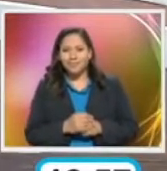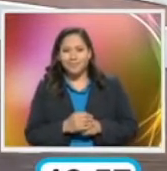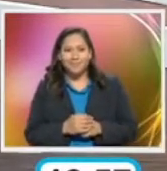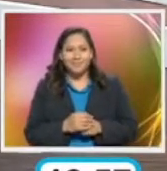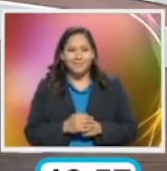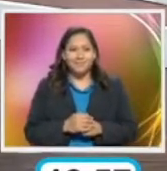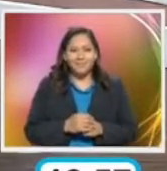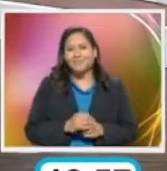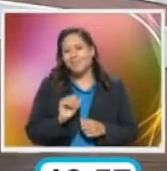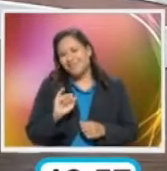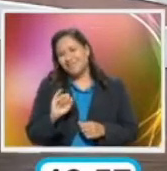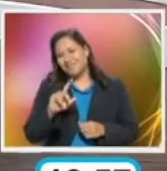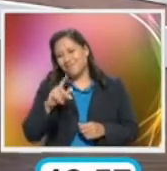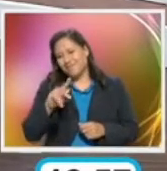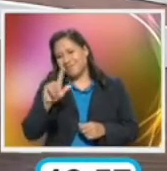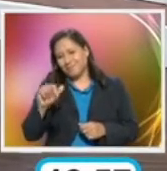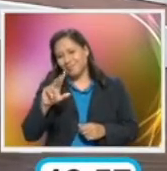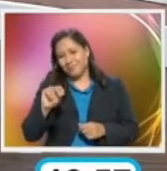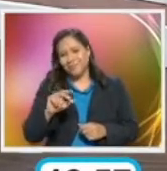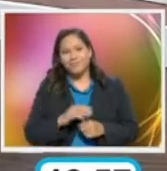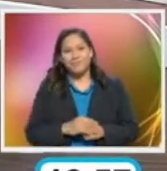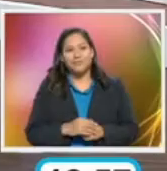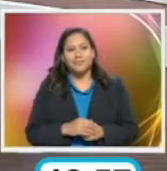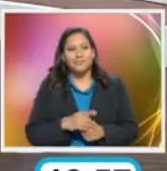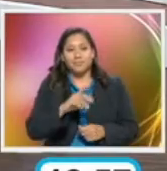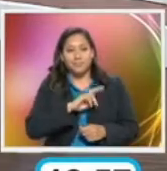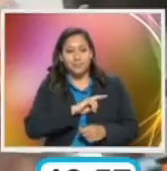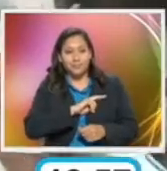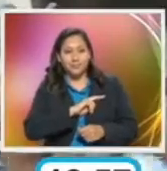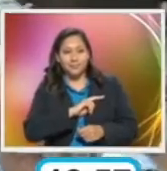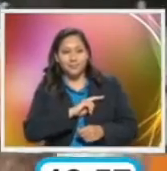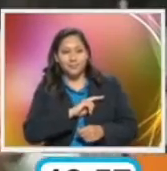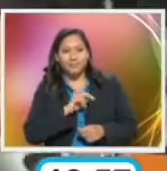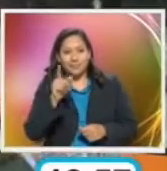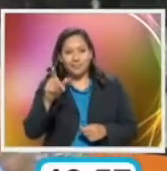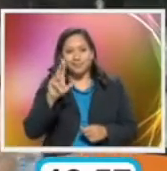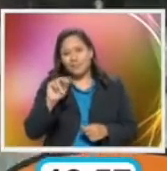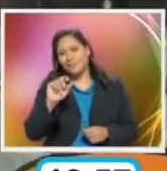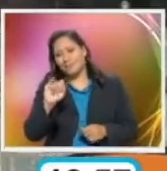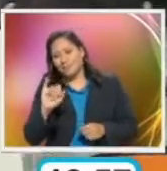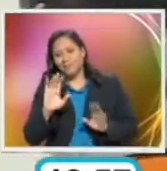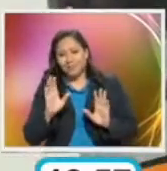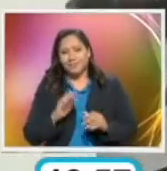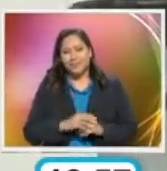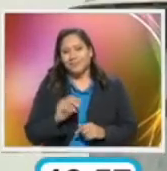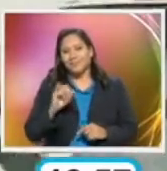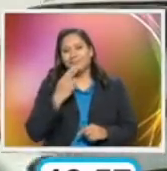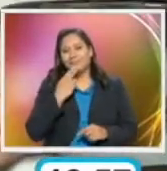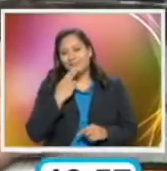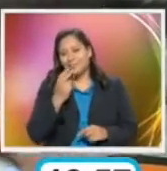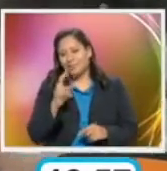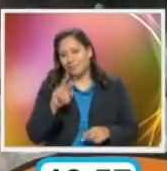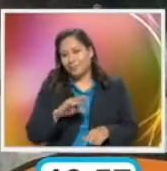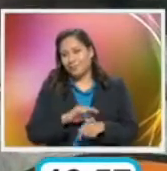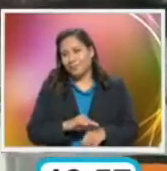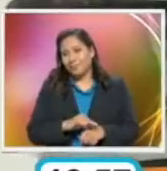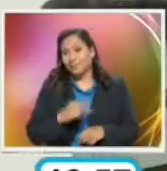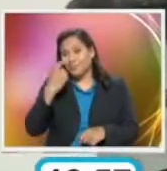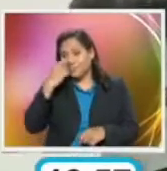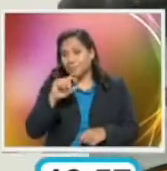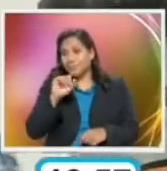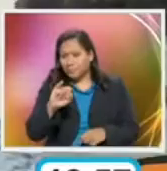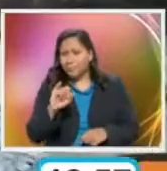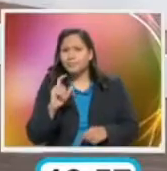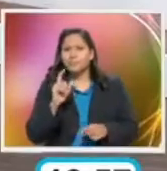pero también no. Muchas ¿En lo veces no. particular? Son más veces las que no que sí, en realidad. Así Sí, funciona. esa es la realidad. Oigan, pero para el sí